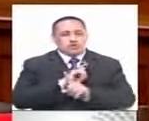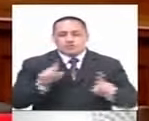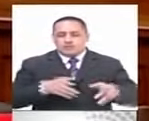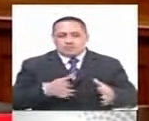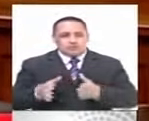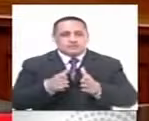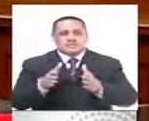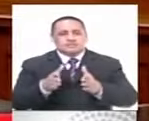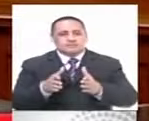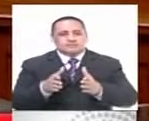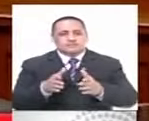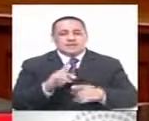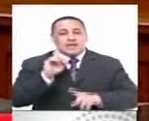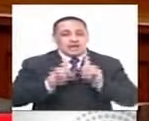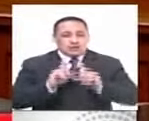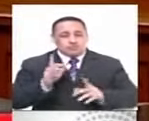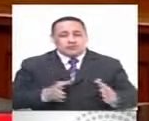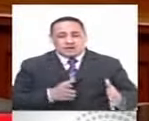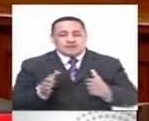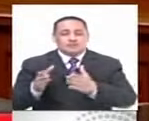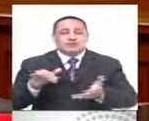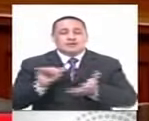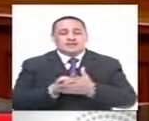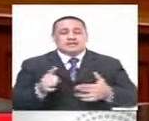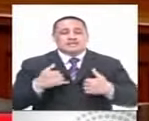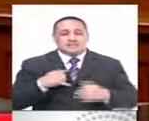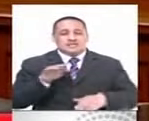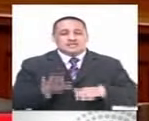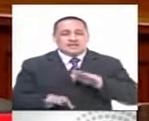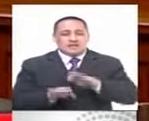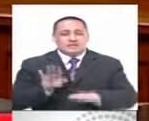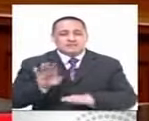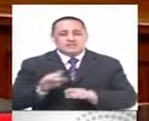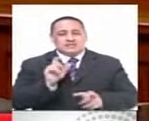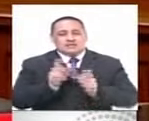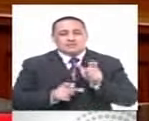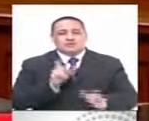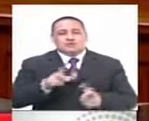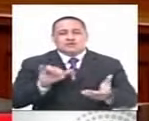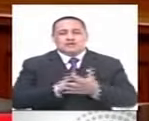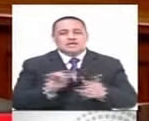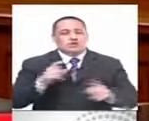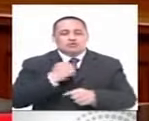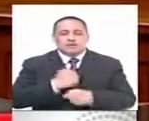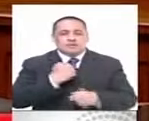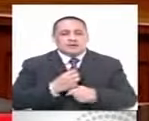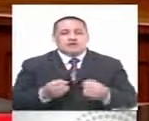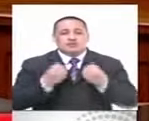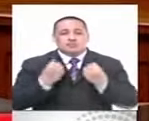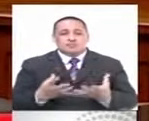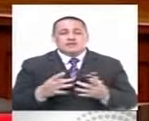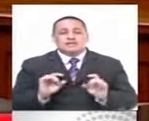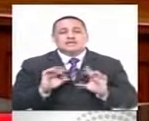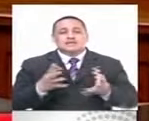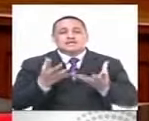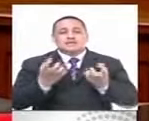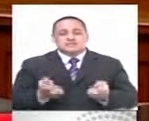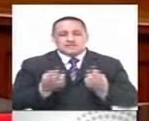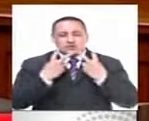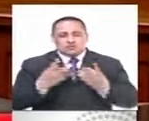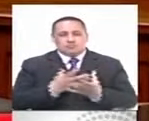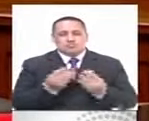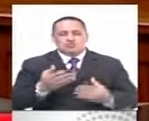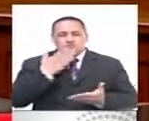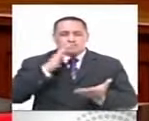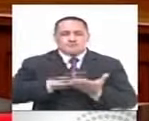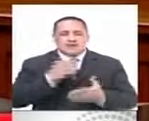ir. Caminos que tienen las huellas de personas que no obraron bien y que hicieron mucho, mucho